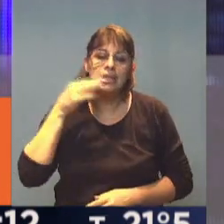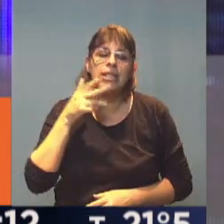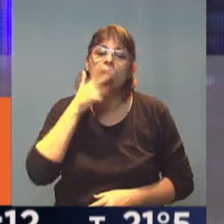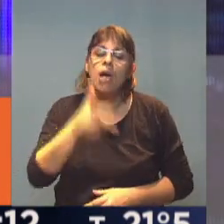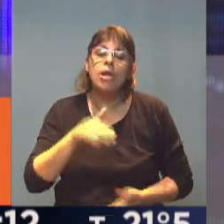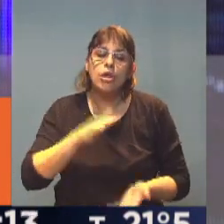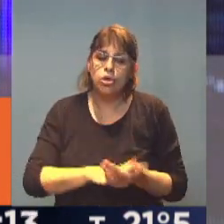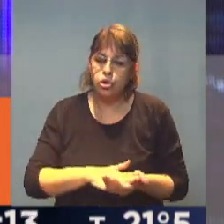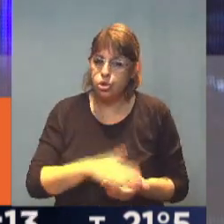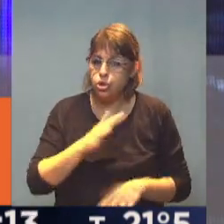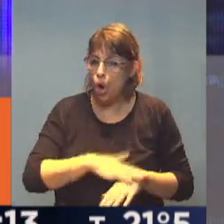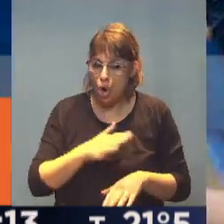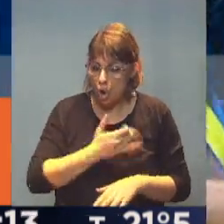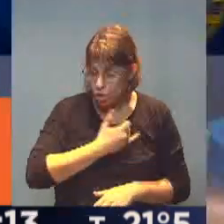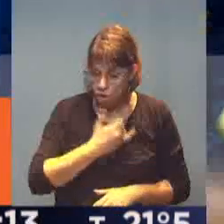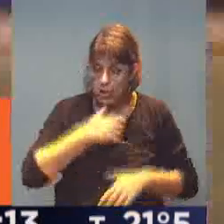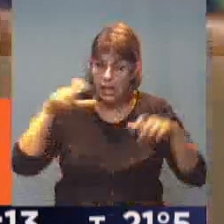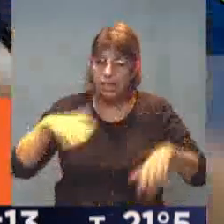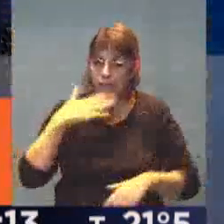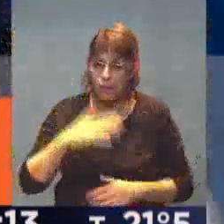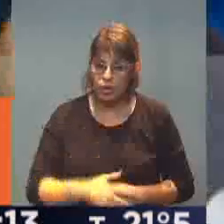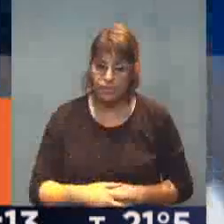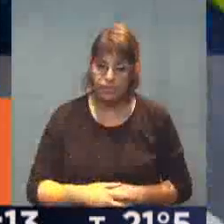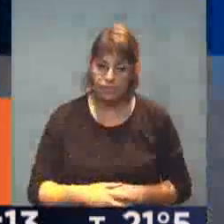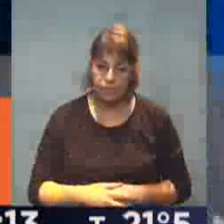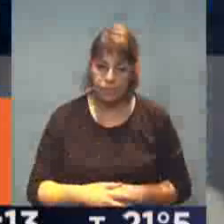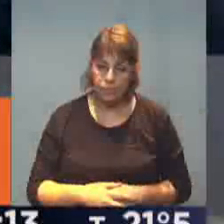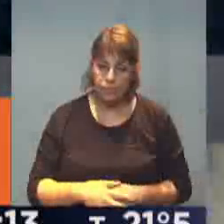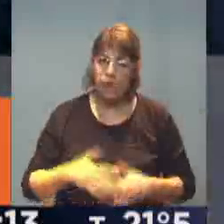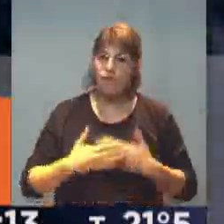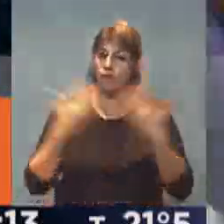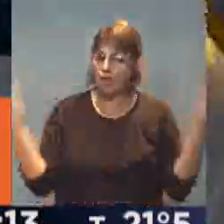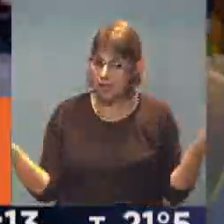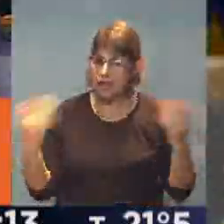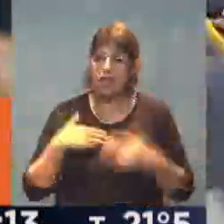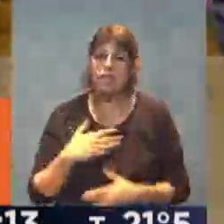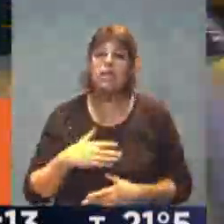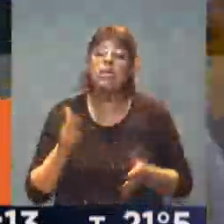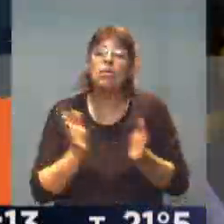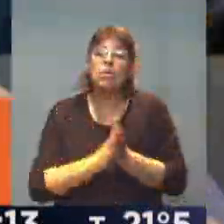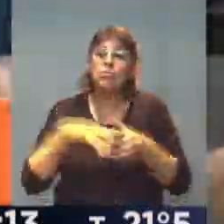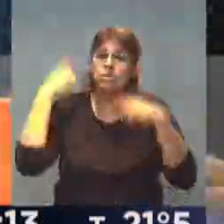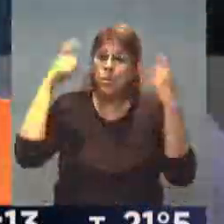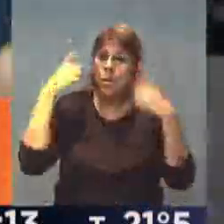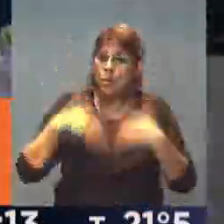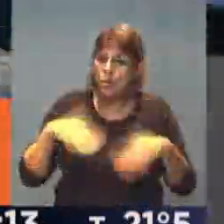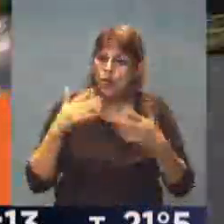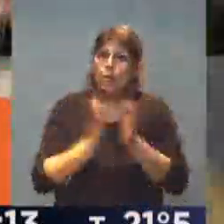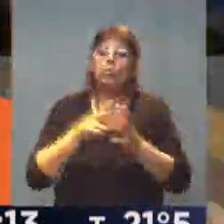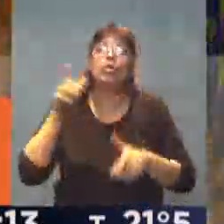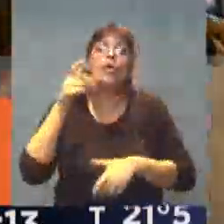la Bombonera después de este triunfo. La locura y la felicidad por poder festejar con la gente. Sí, sí, con la